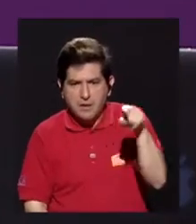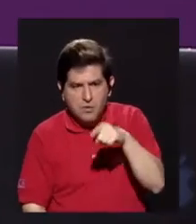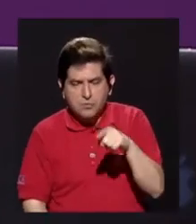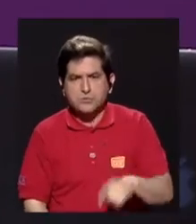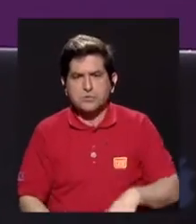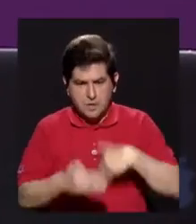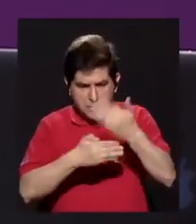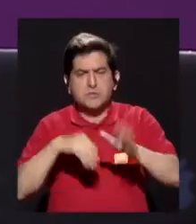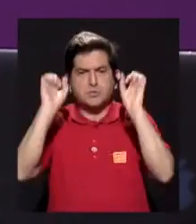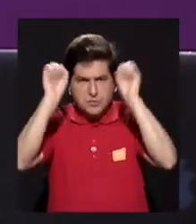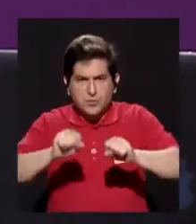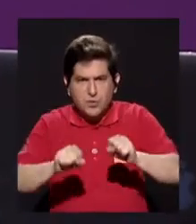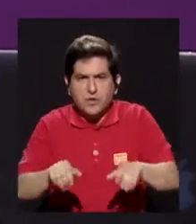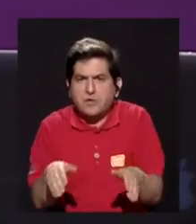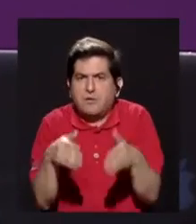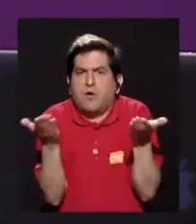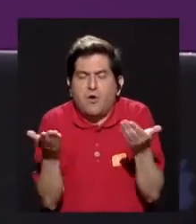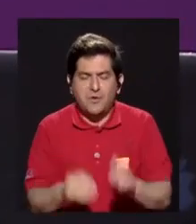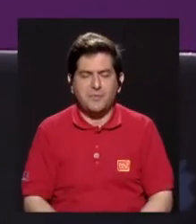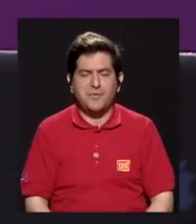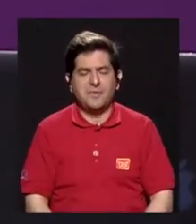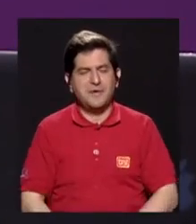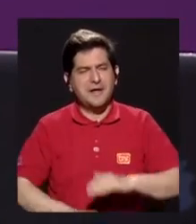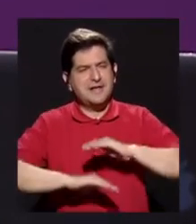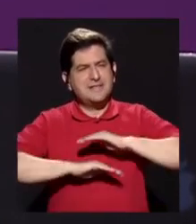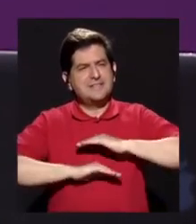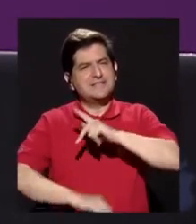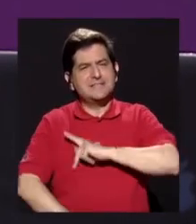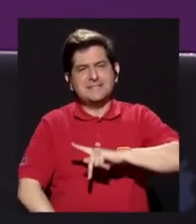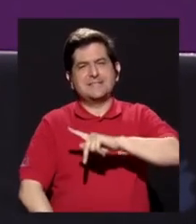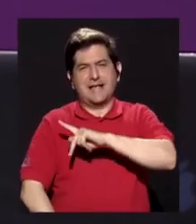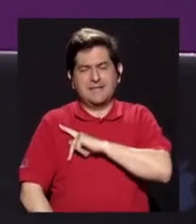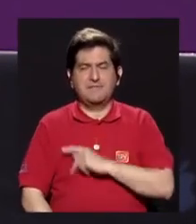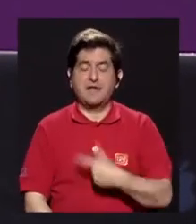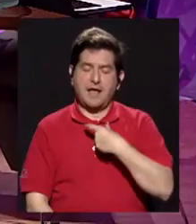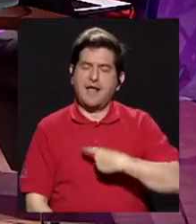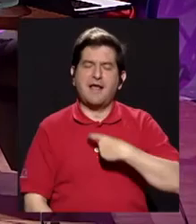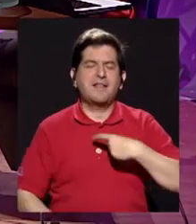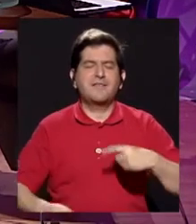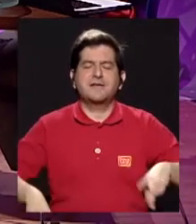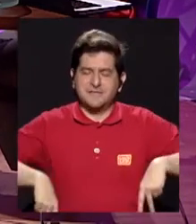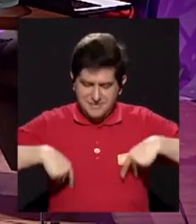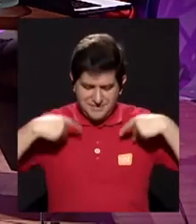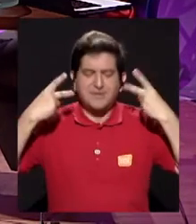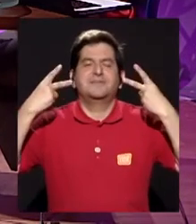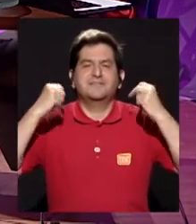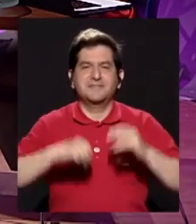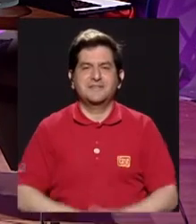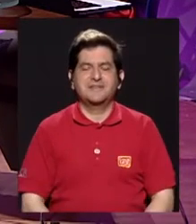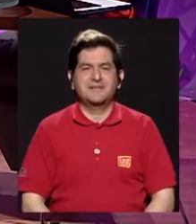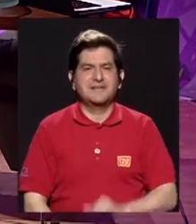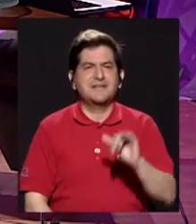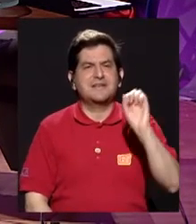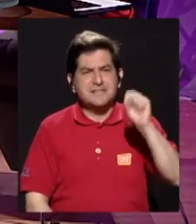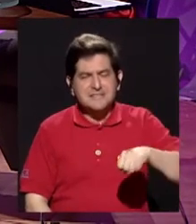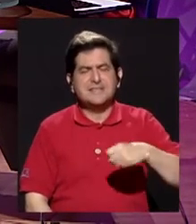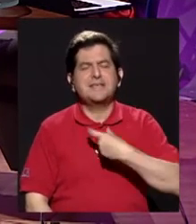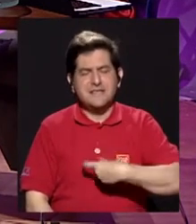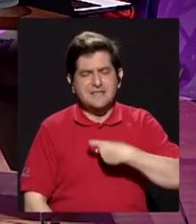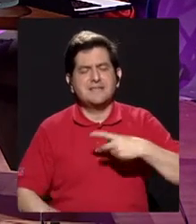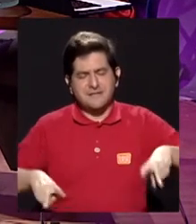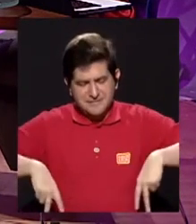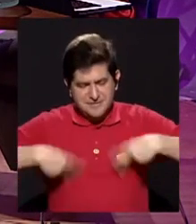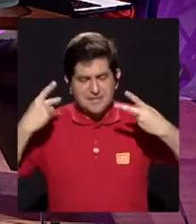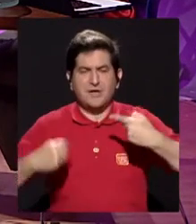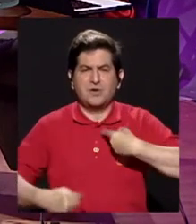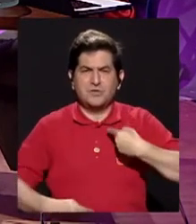puedan? Es como una satisfacción personal. Sí, las ganas de vivir. Como ganas de vivir, sí. Porque, digamos,